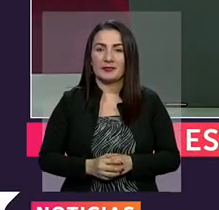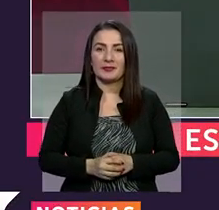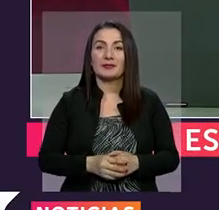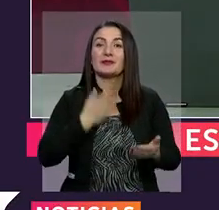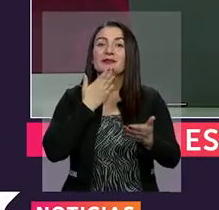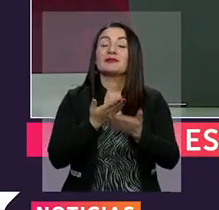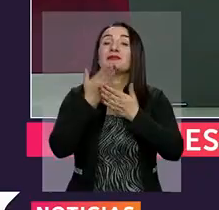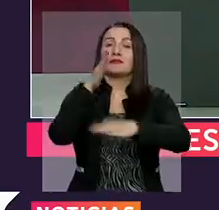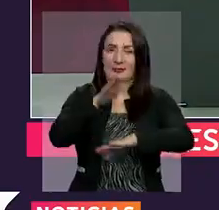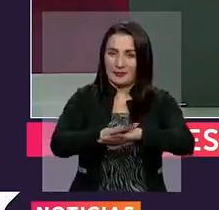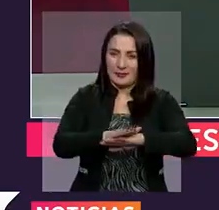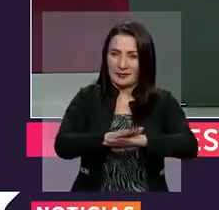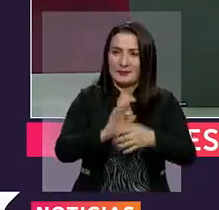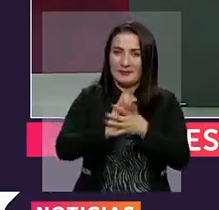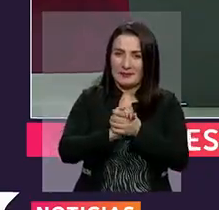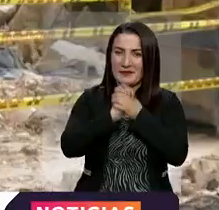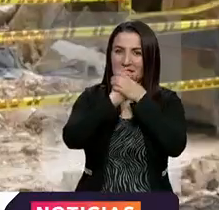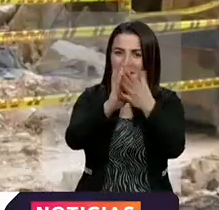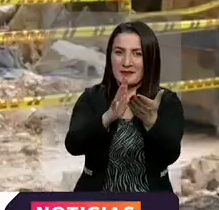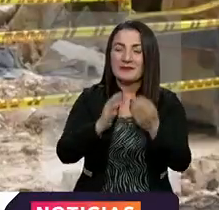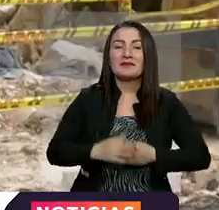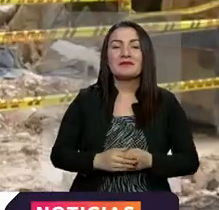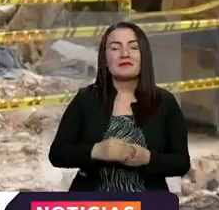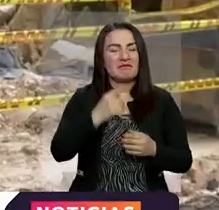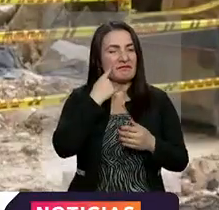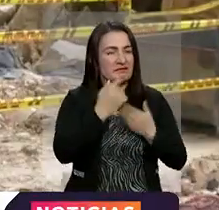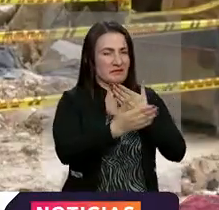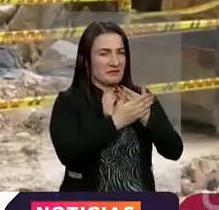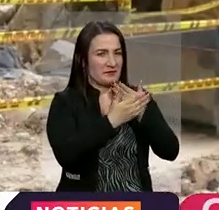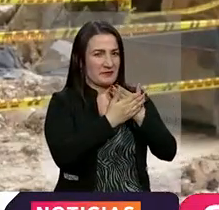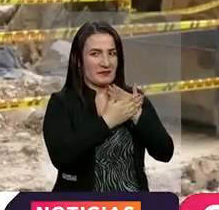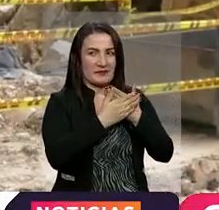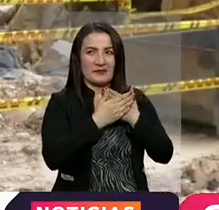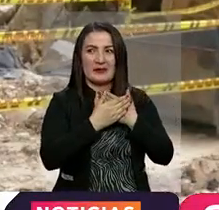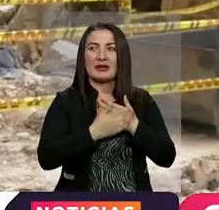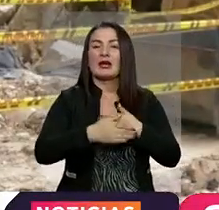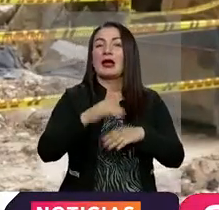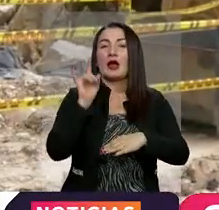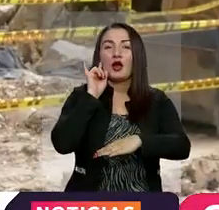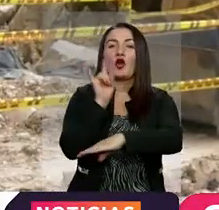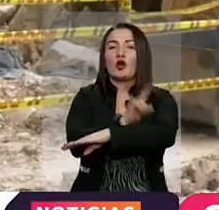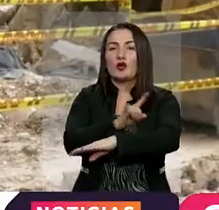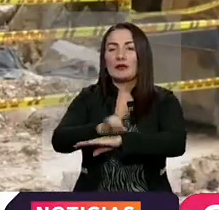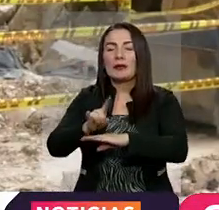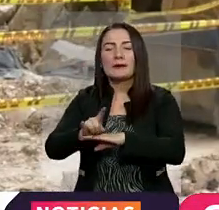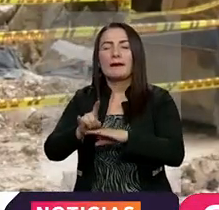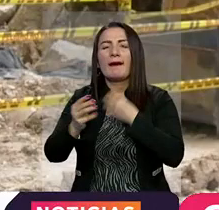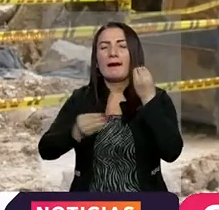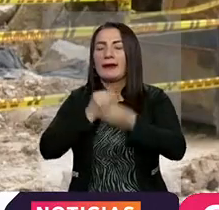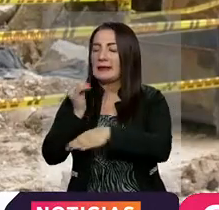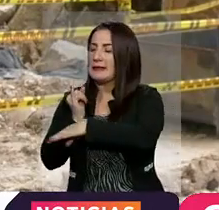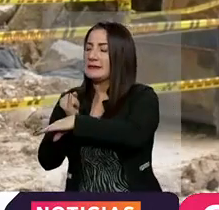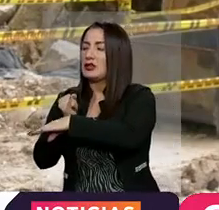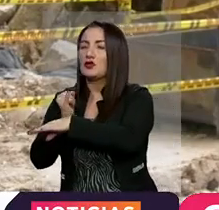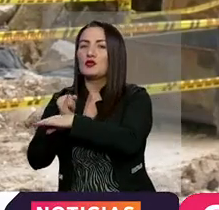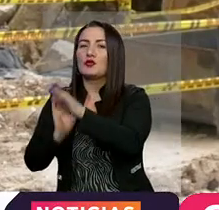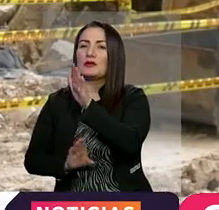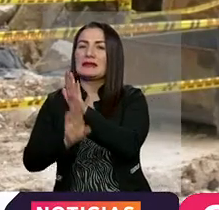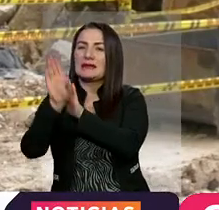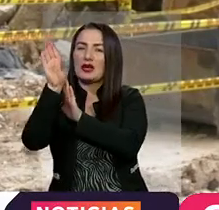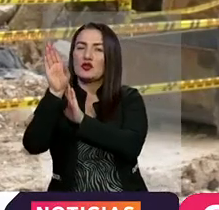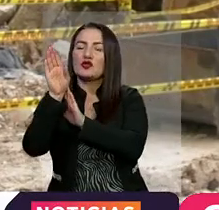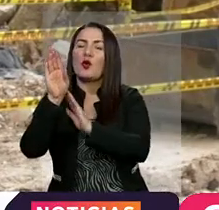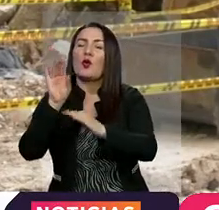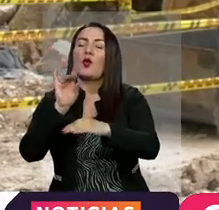Muy buena tarde, qué gusto saludarlos. Después de esa indicación que emitió la Contraloría, trasladamos y buscamos al Instituto de Desarrollo Urbano